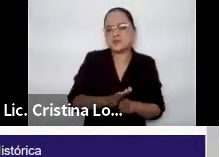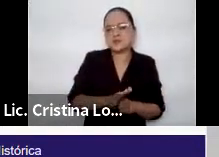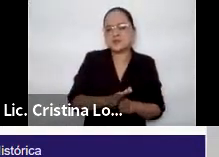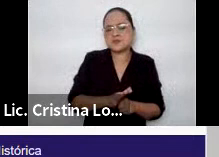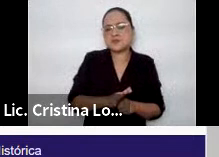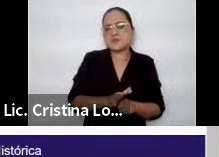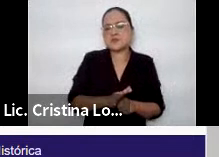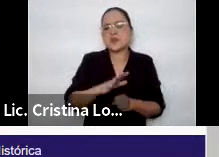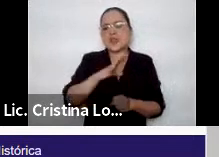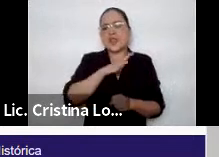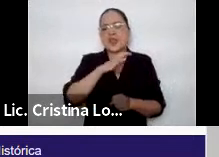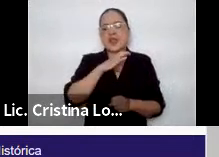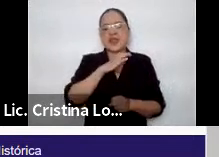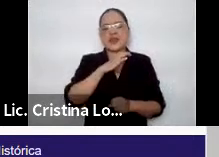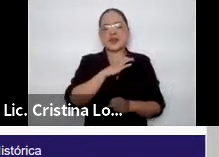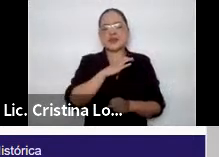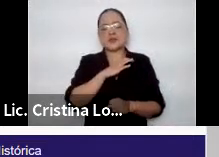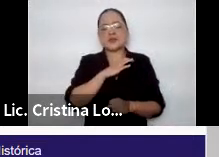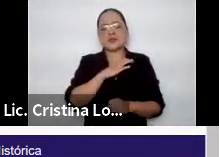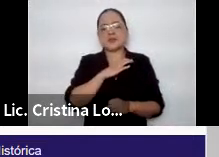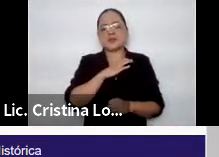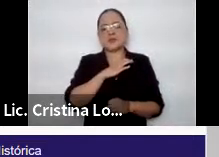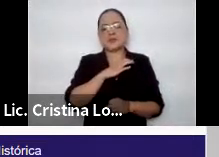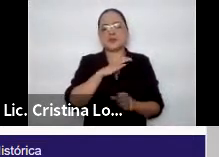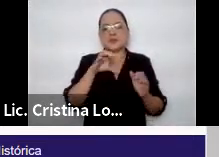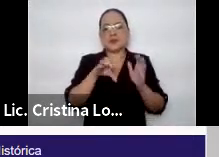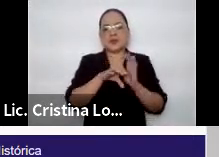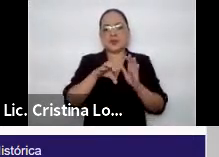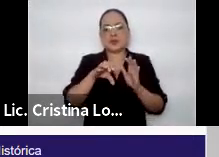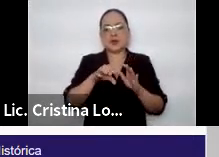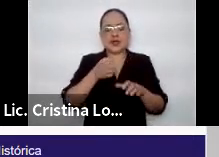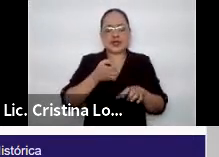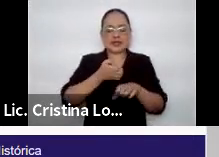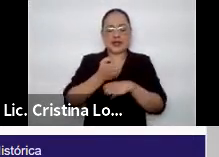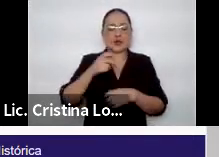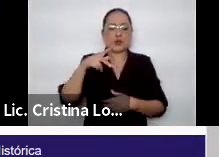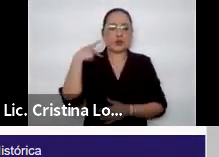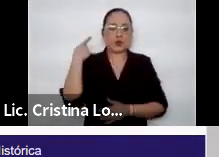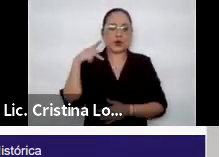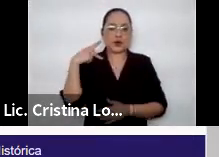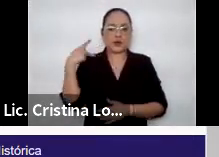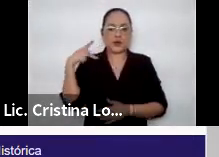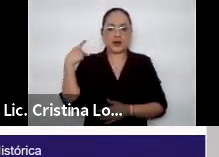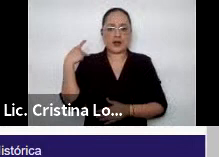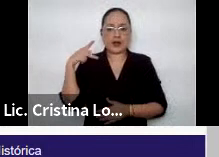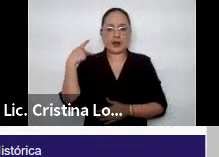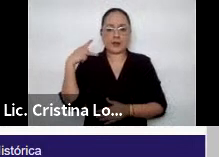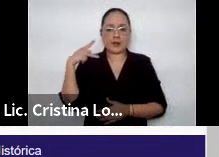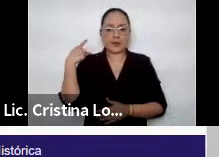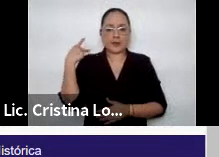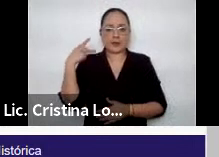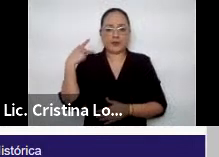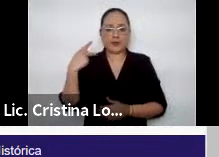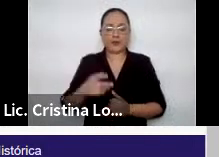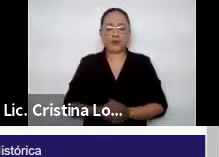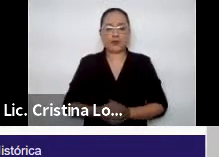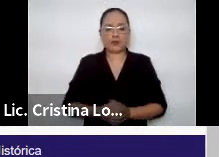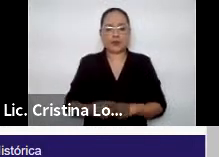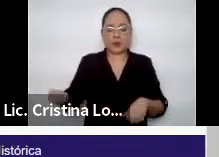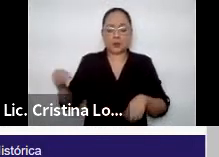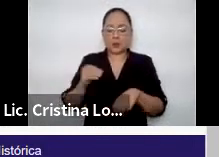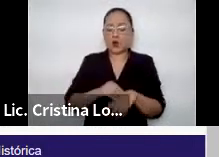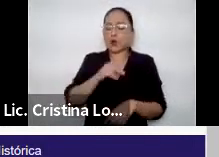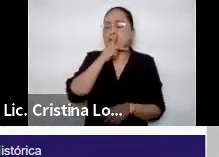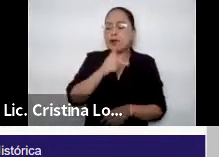todos los criterios, por ejemplo, relativos al estado de Puebla. Entonces escribimos la palabra